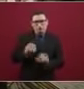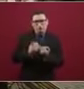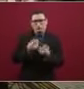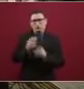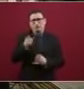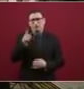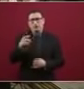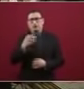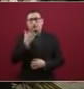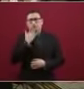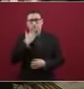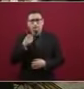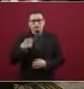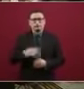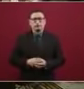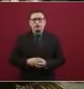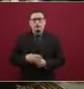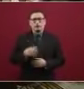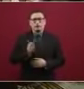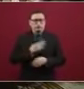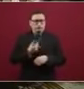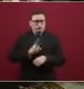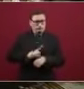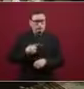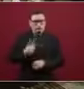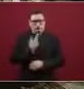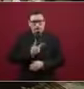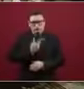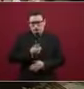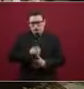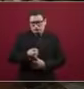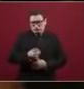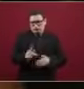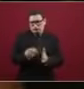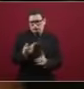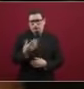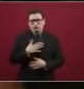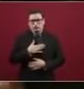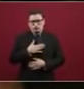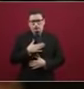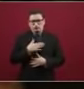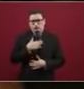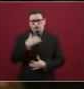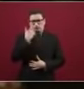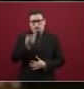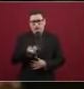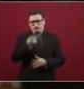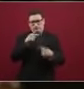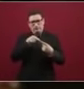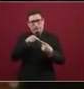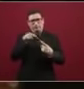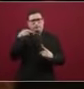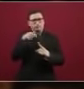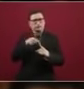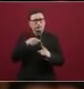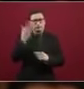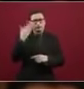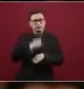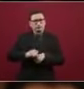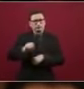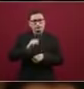Sonora. Primero que nada, buenos días, un gusto saludarle de nueva cuenta. Yo tengo una pregunta en especial. La semana